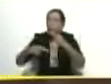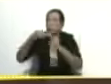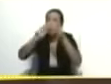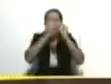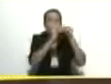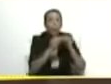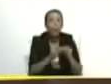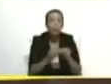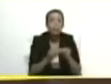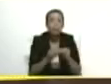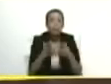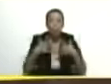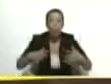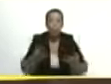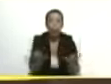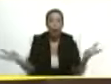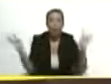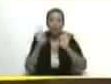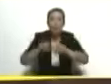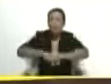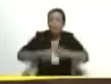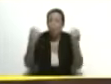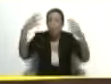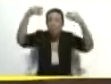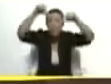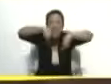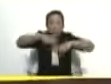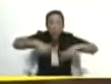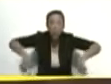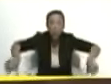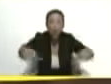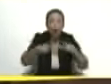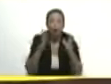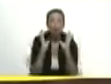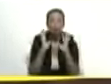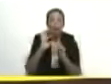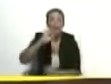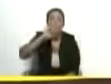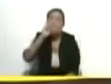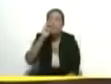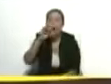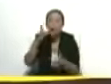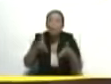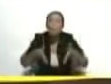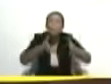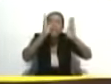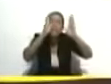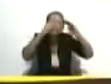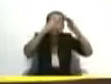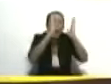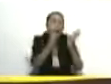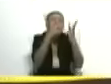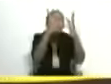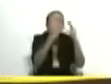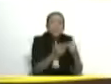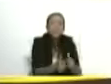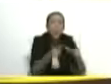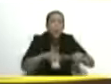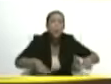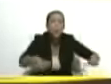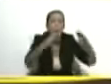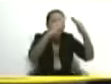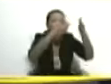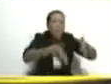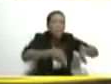propósito, hubiera quedado tan destruido por dentro el edificio de Pajarito, un pequeño edificio que tenían que administrar. Y en ese